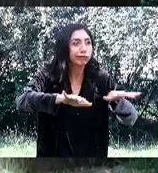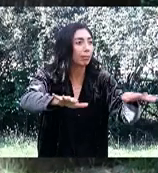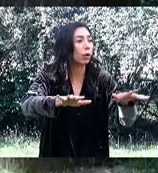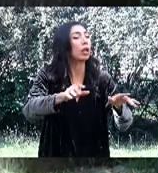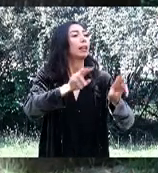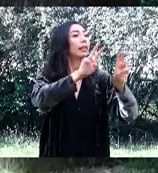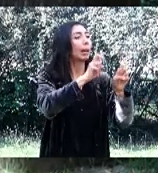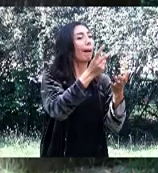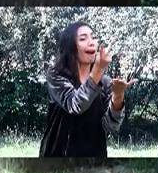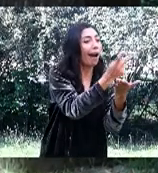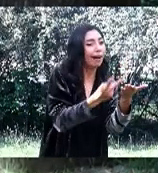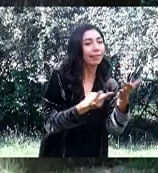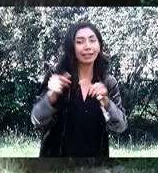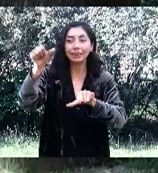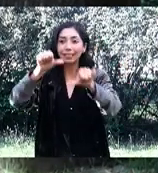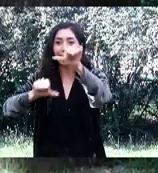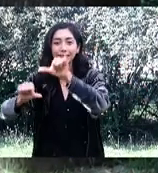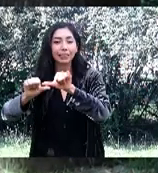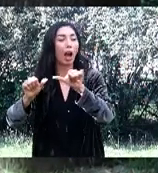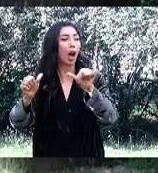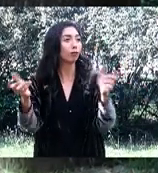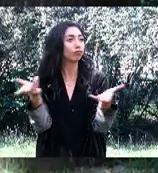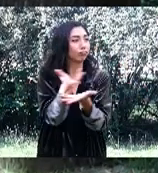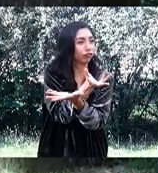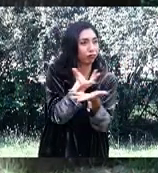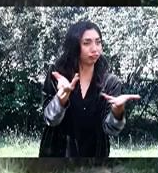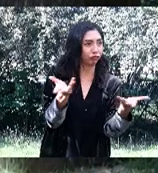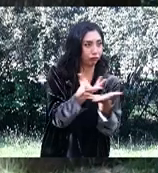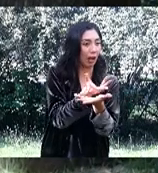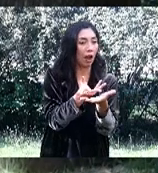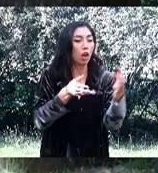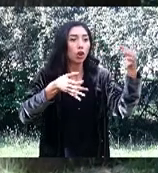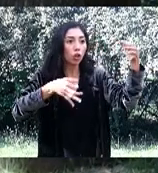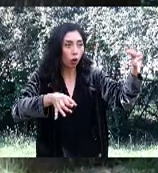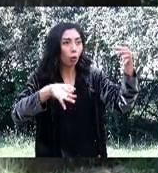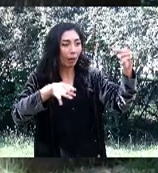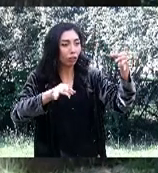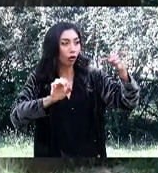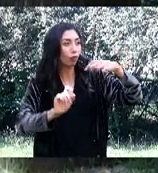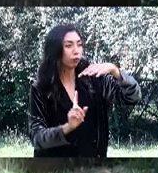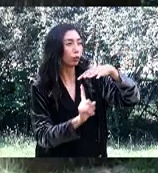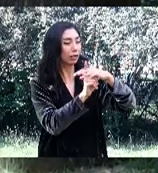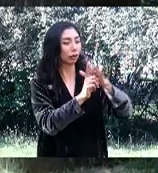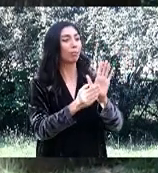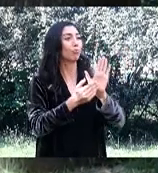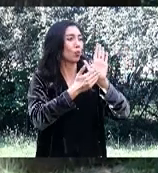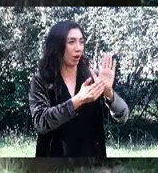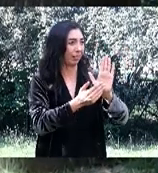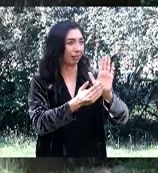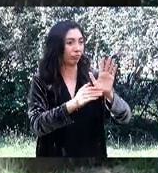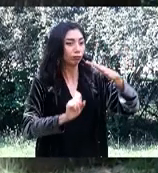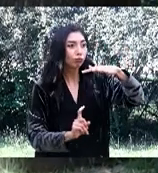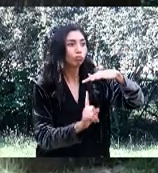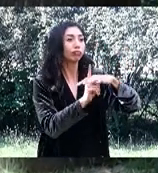las artes y las ciencias como se declara en su documento fundacional en el año